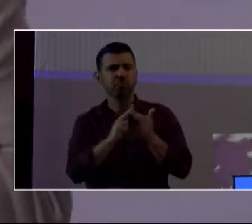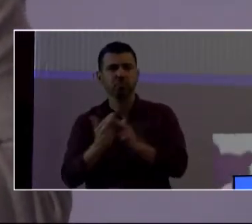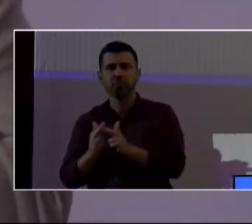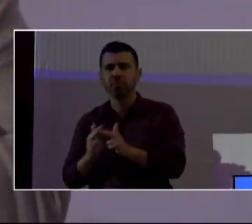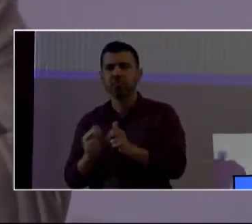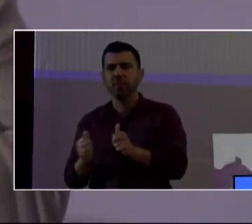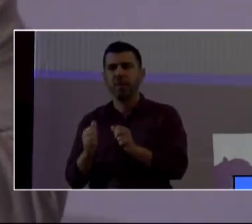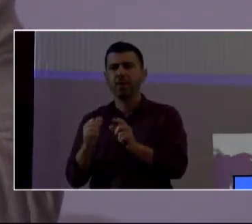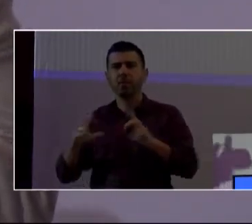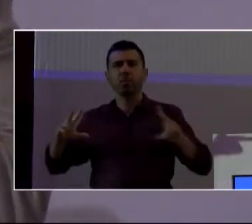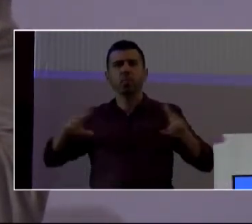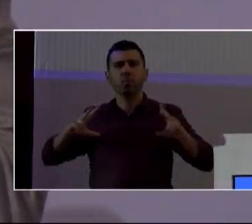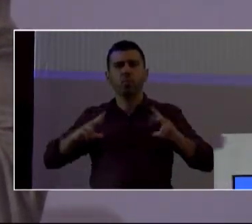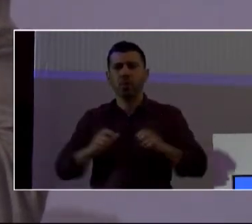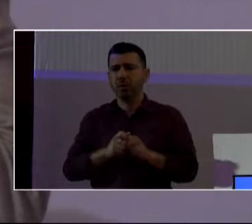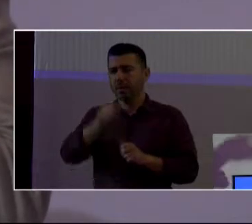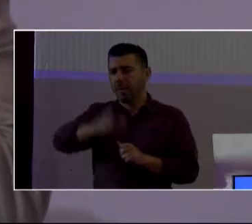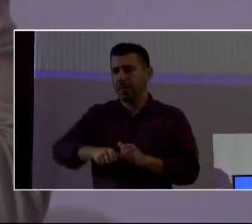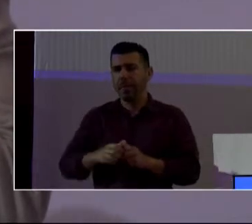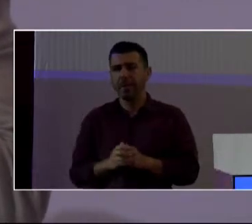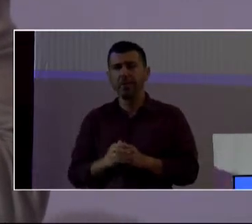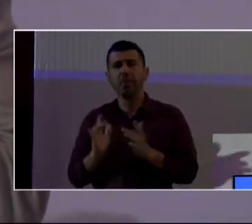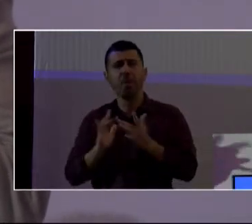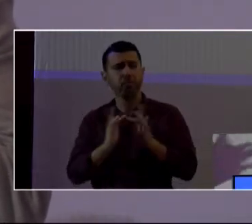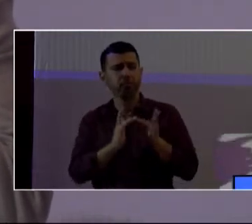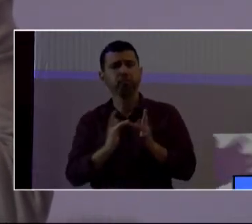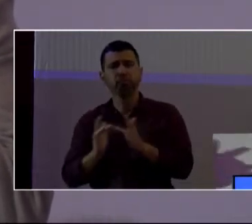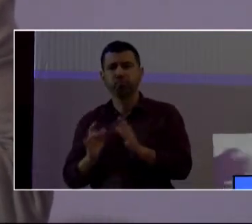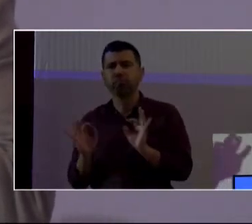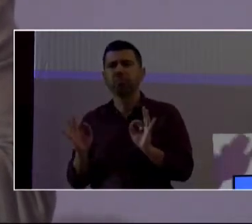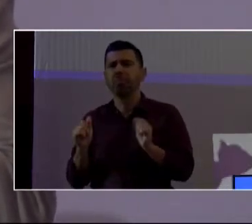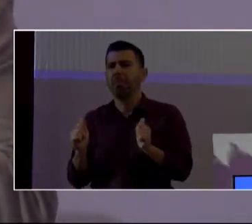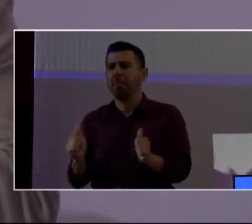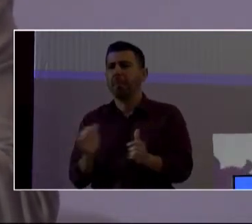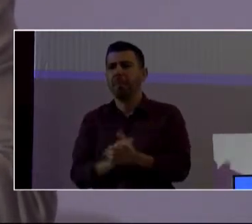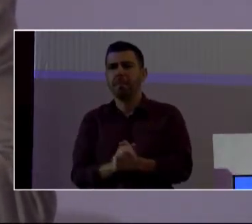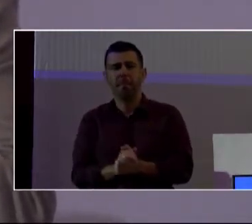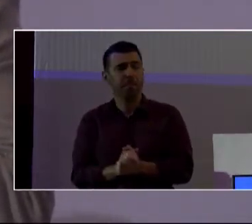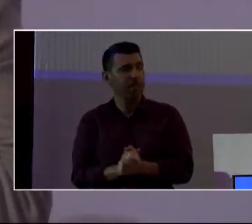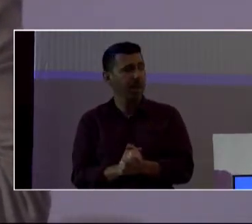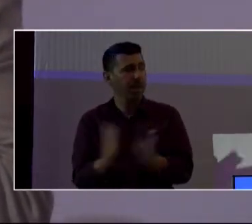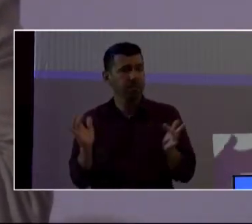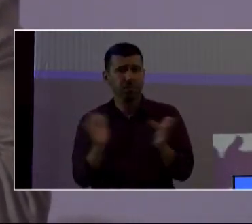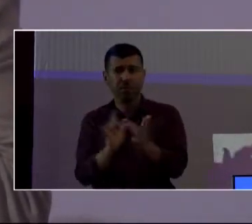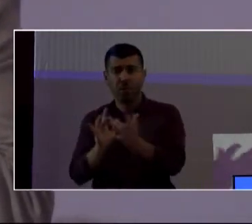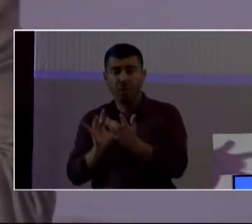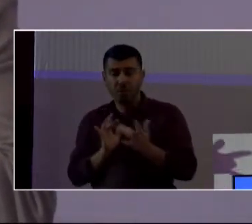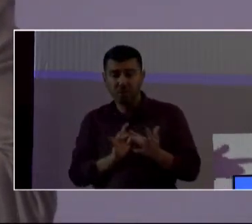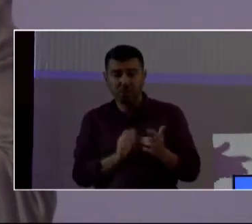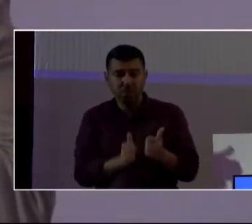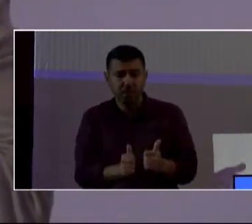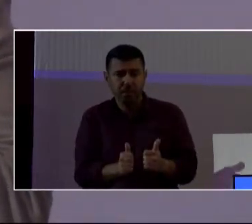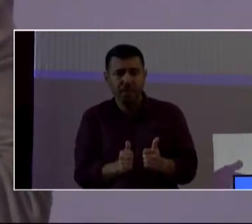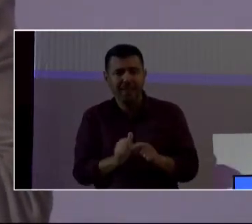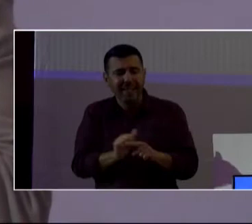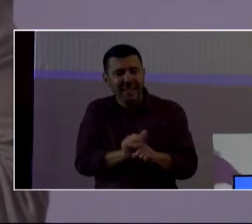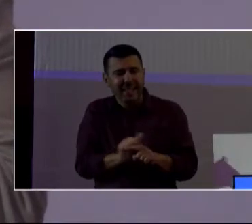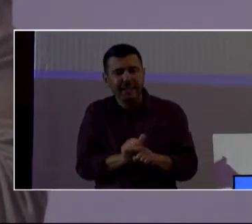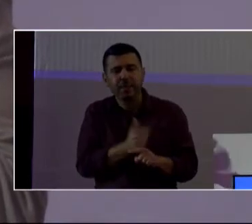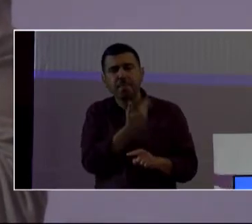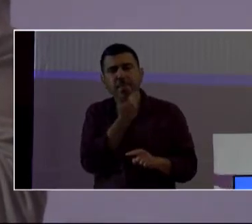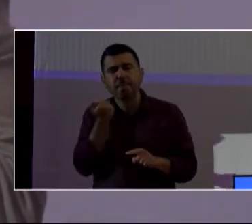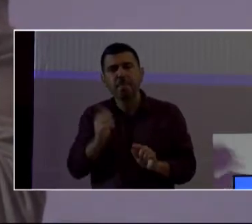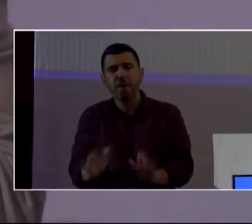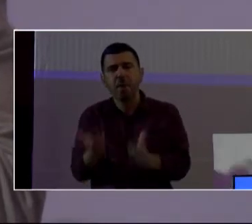trabajo y que, por el contrario, ha dado un ejemplo. Y yo creo que no ha habido un mejor ejercicio para la